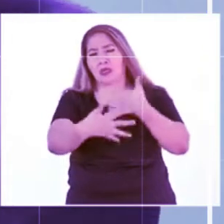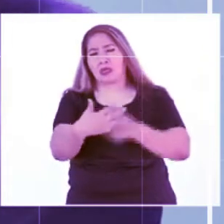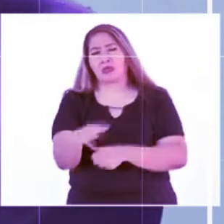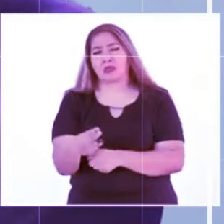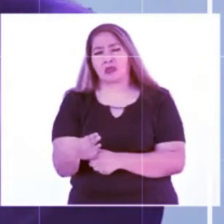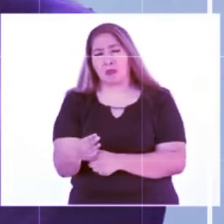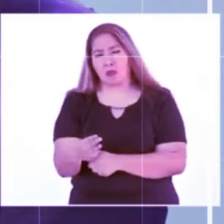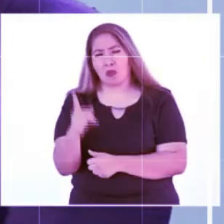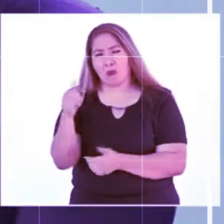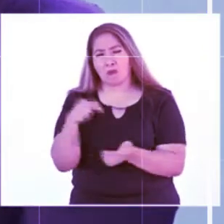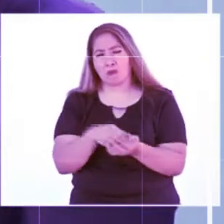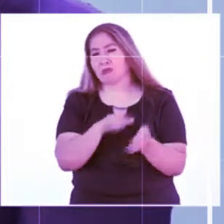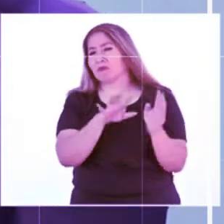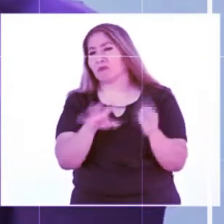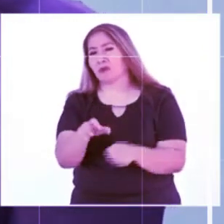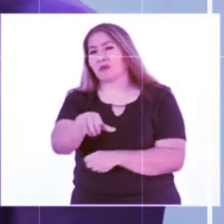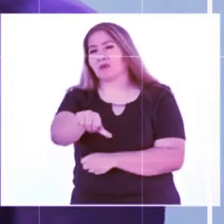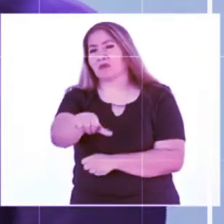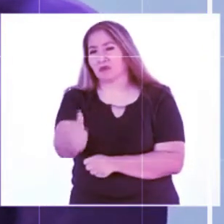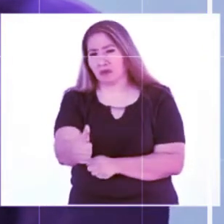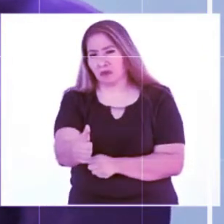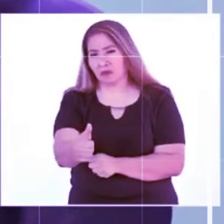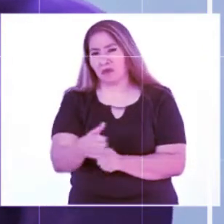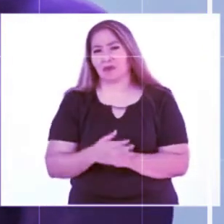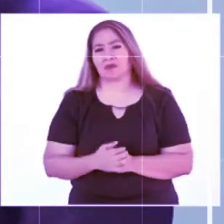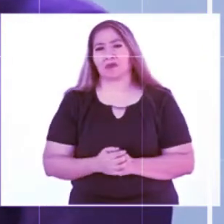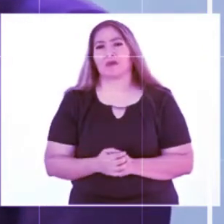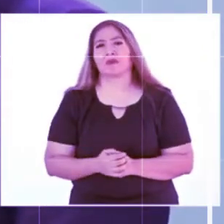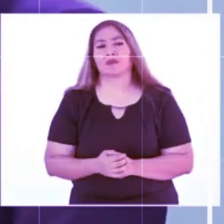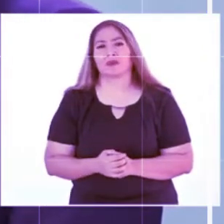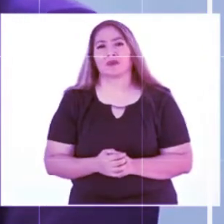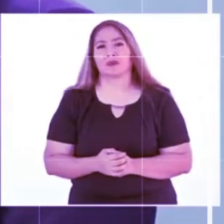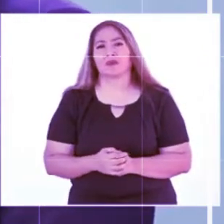mayo de 1911.